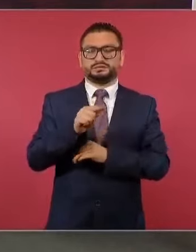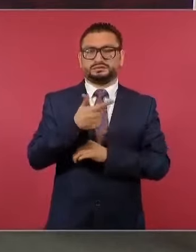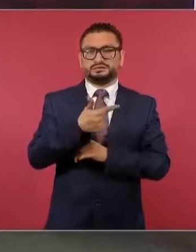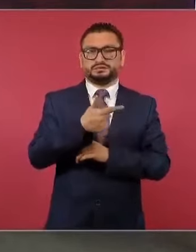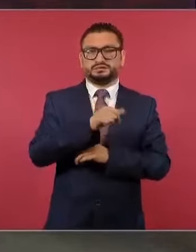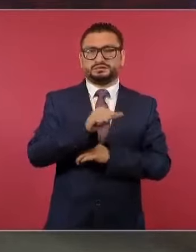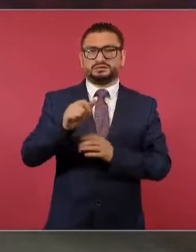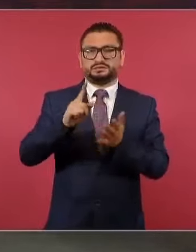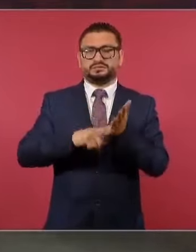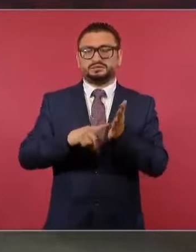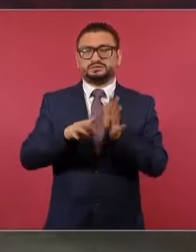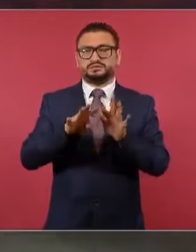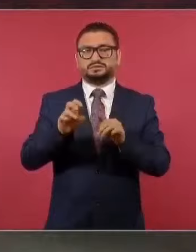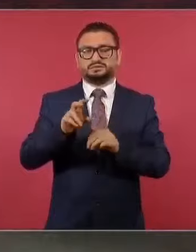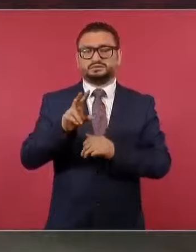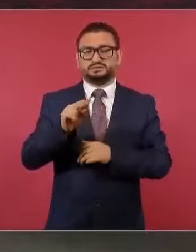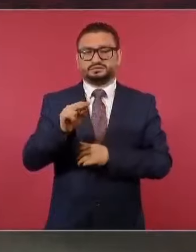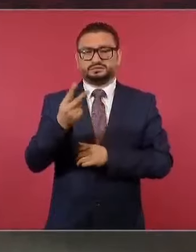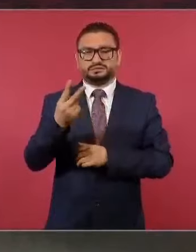1977 a